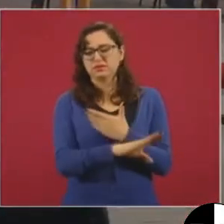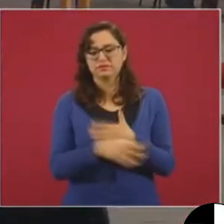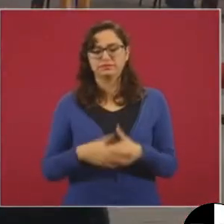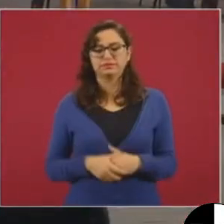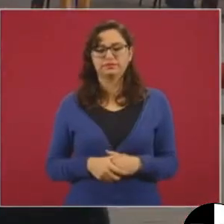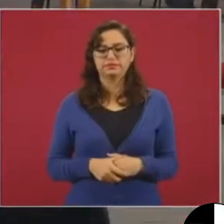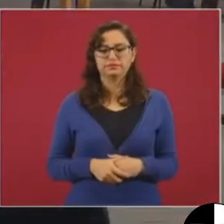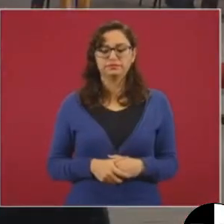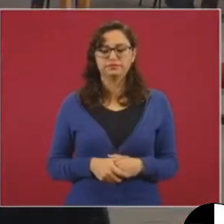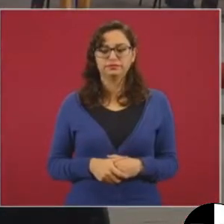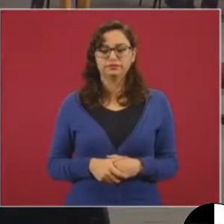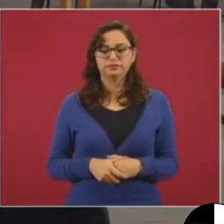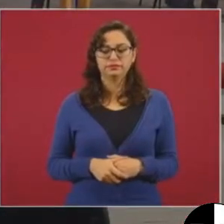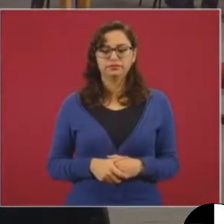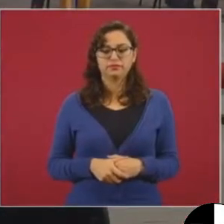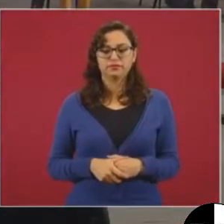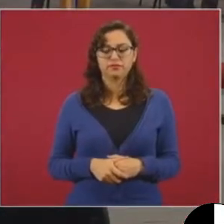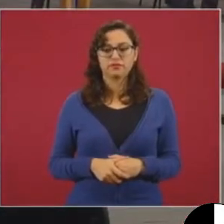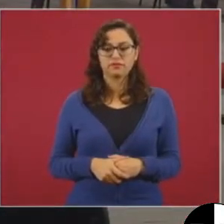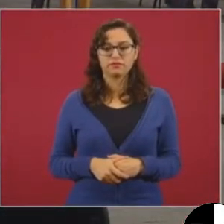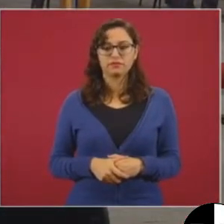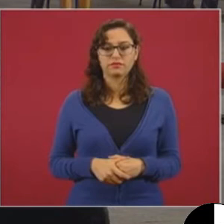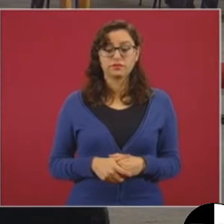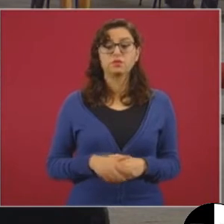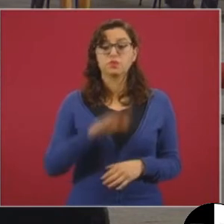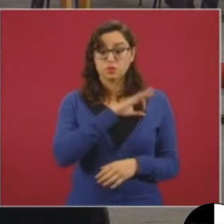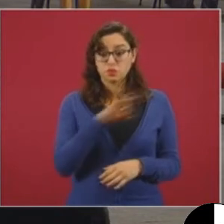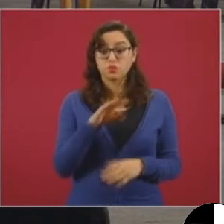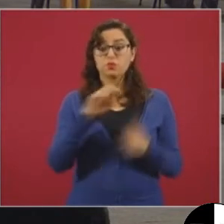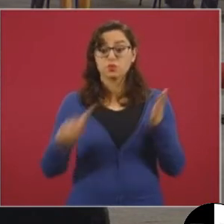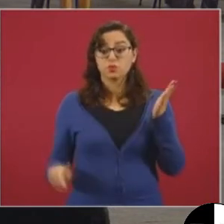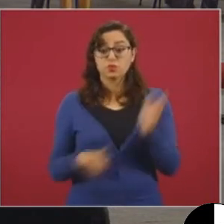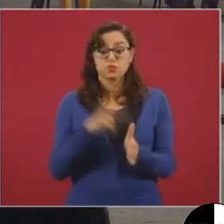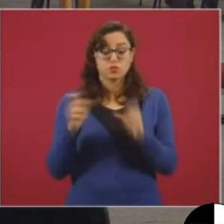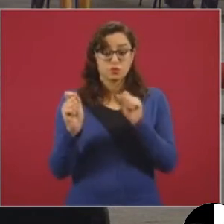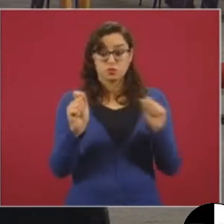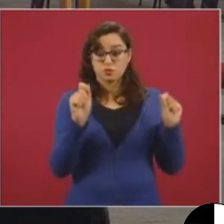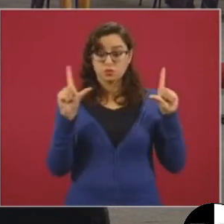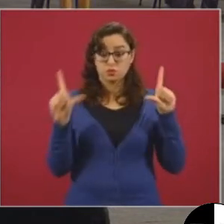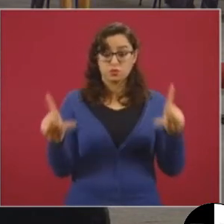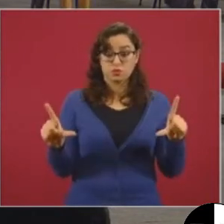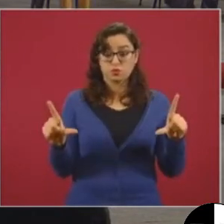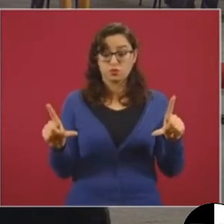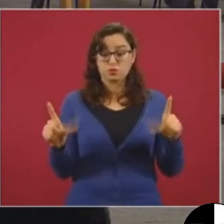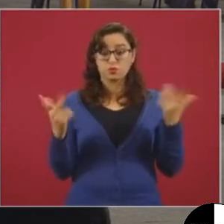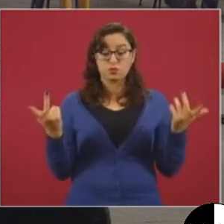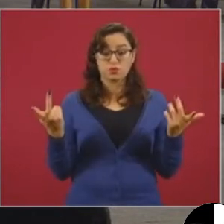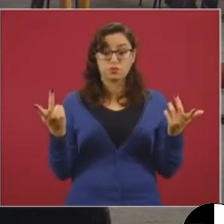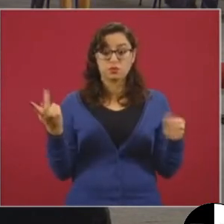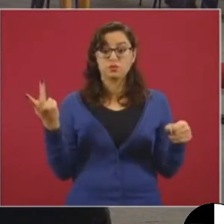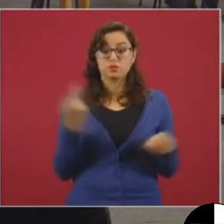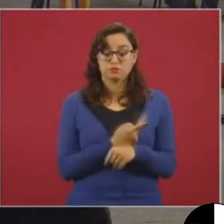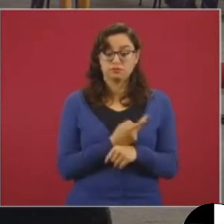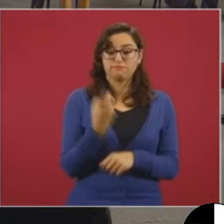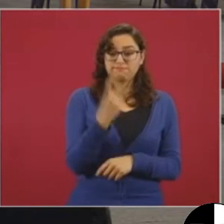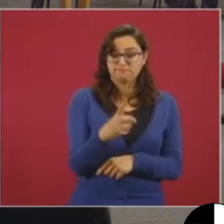Me gustaría que se vuelva a poner la gráfica de lo que pasa en